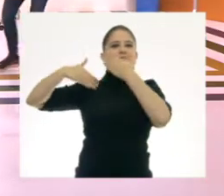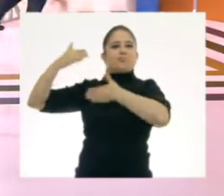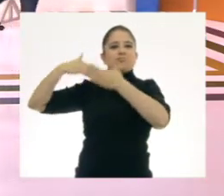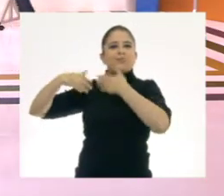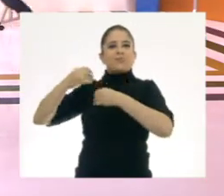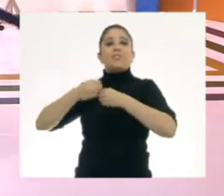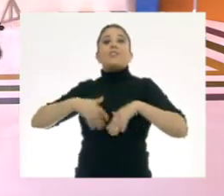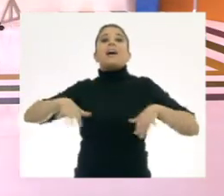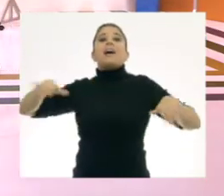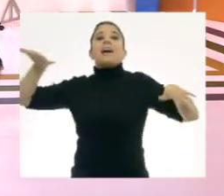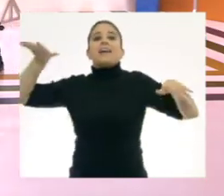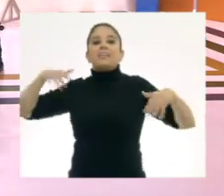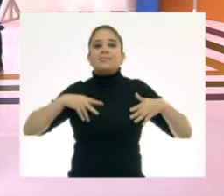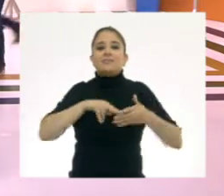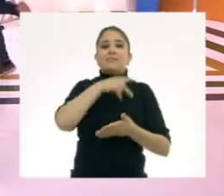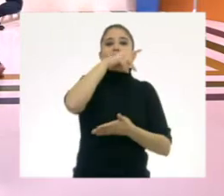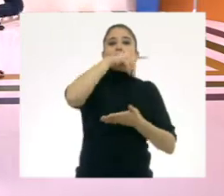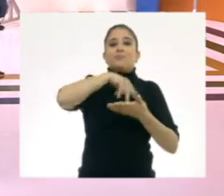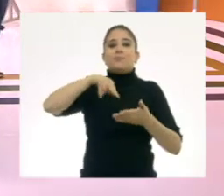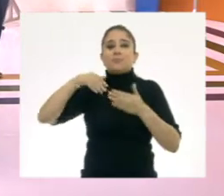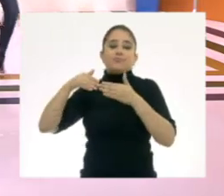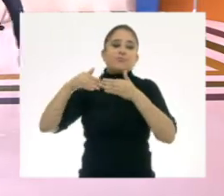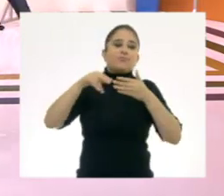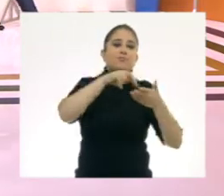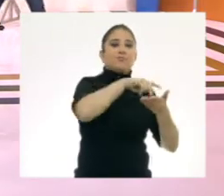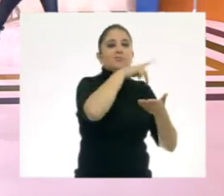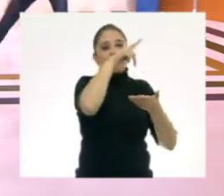sabes, así como el...